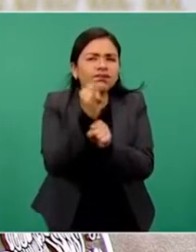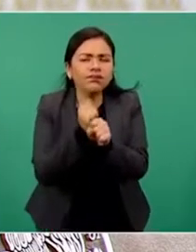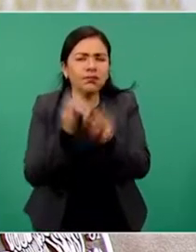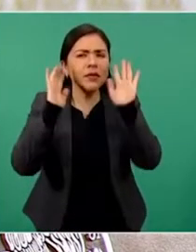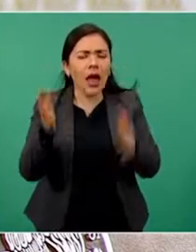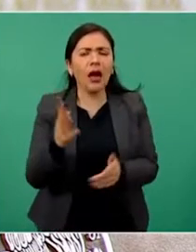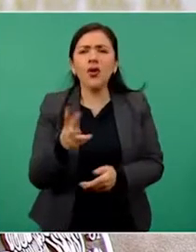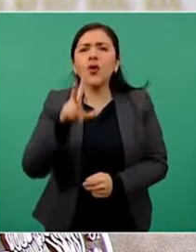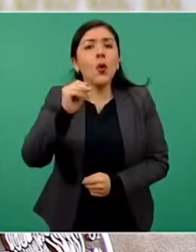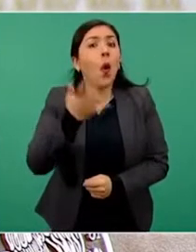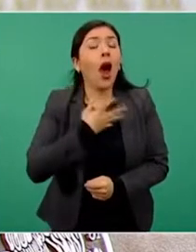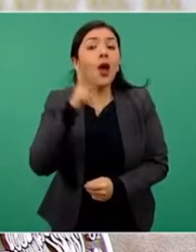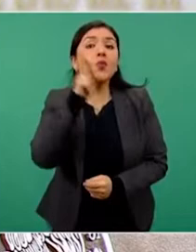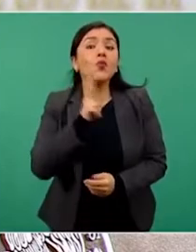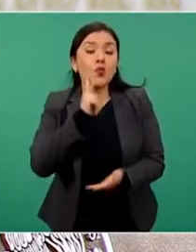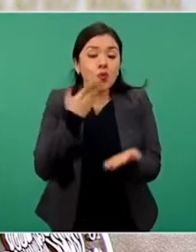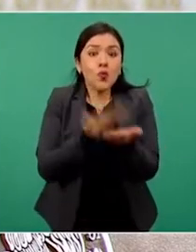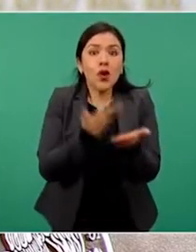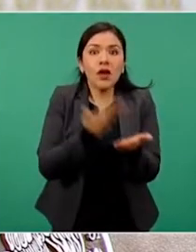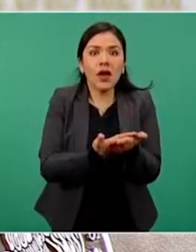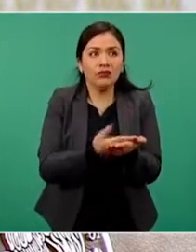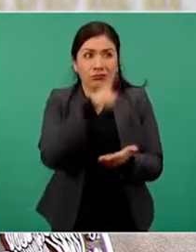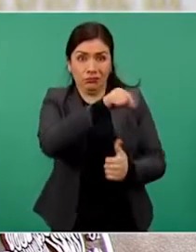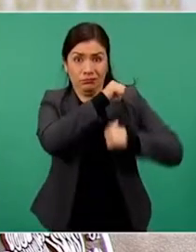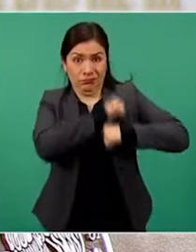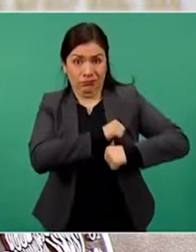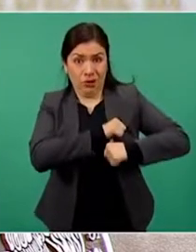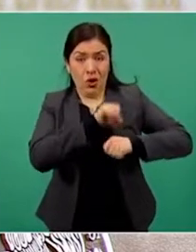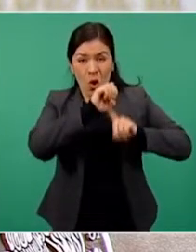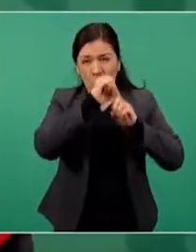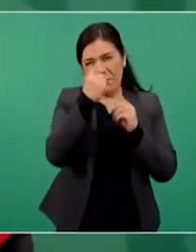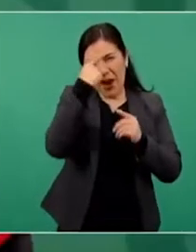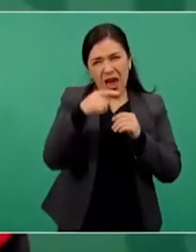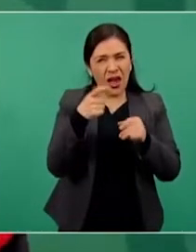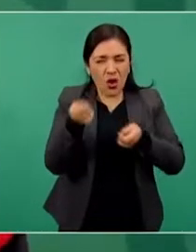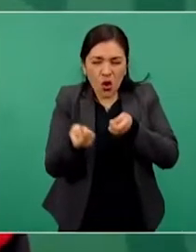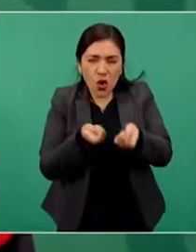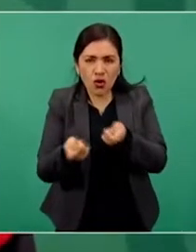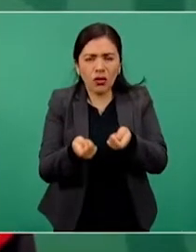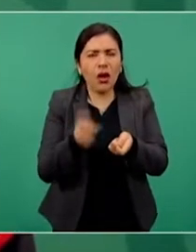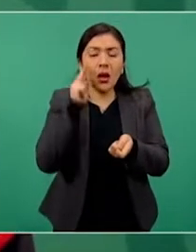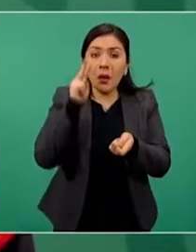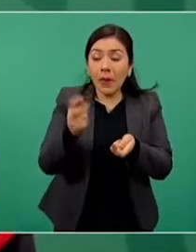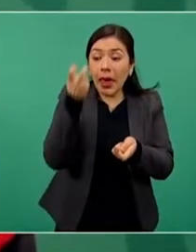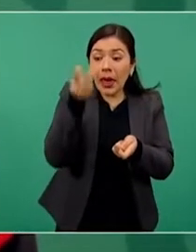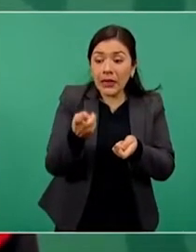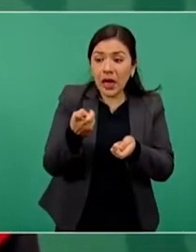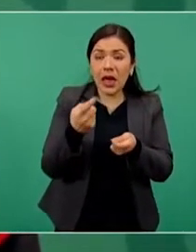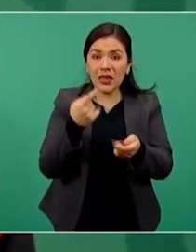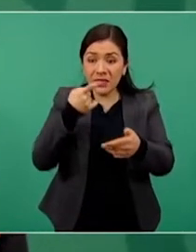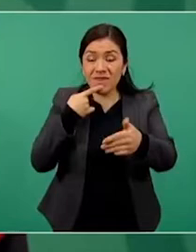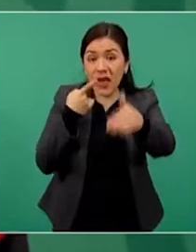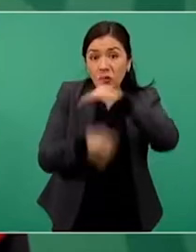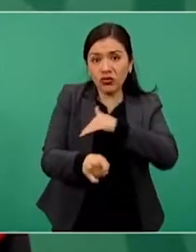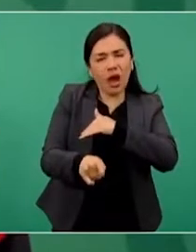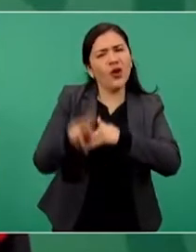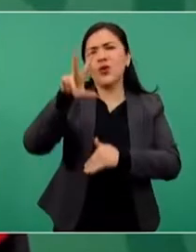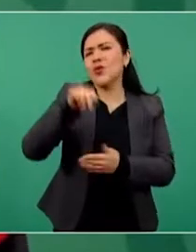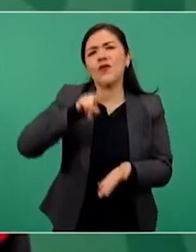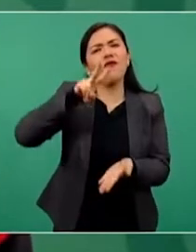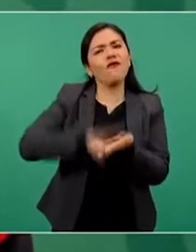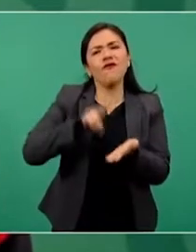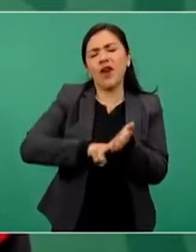falta de pruebas el órgano interno de control desechó la denuncia por ser improcedente. El órgano